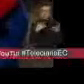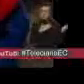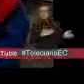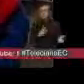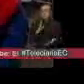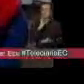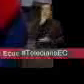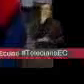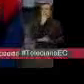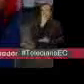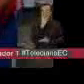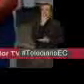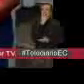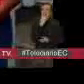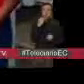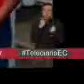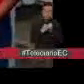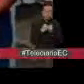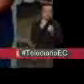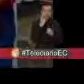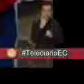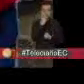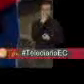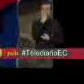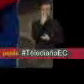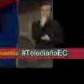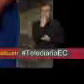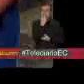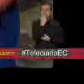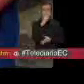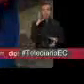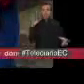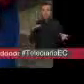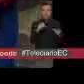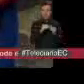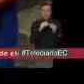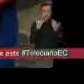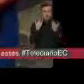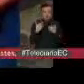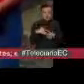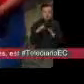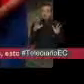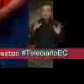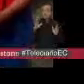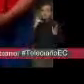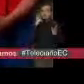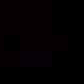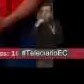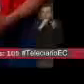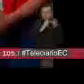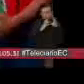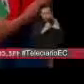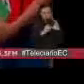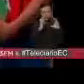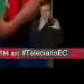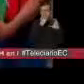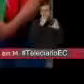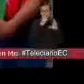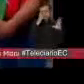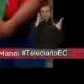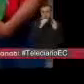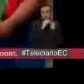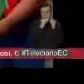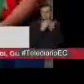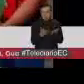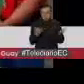utilizar. Cada uno viene con sus vasos humidificadores, viene con sus cánulas y